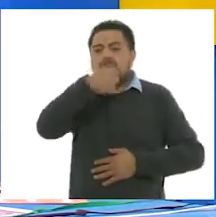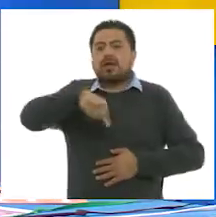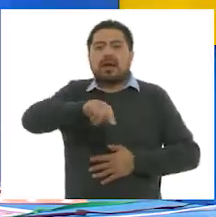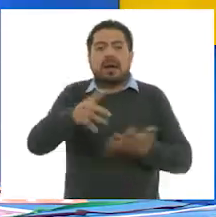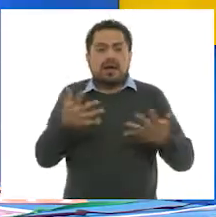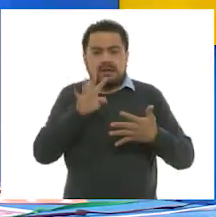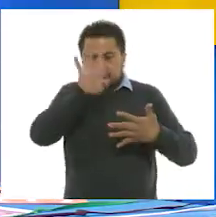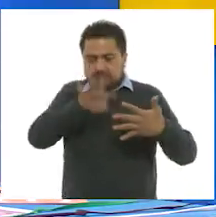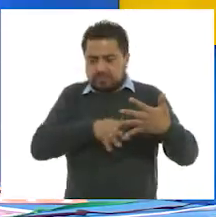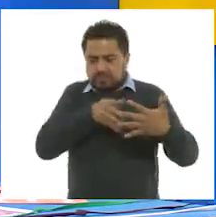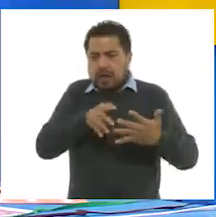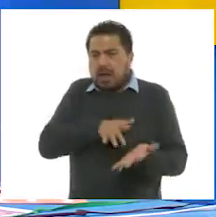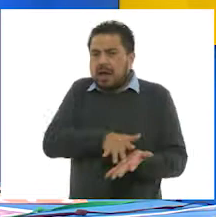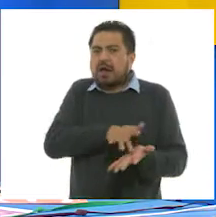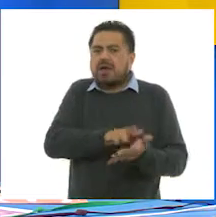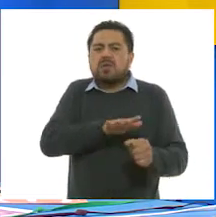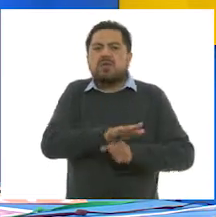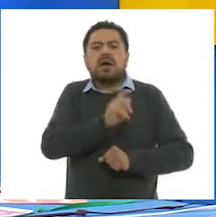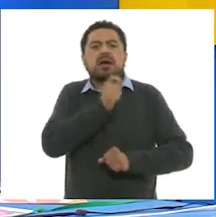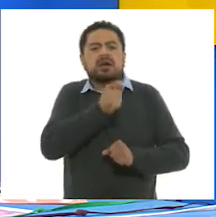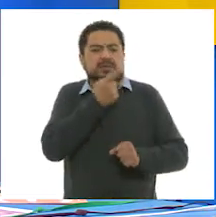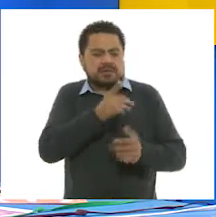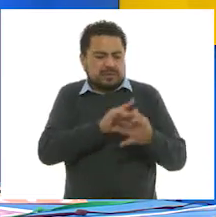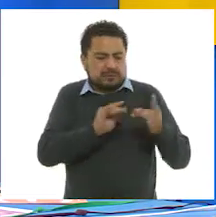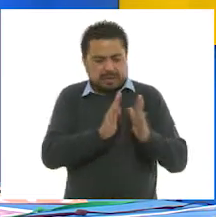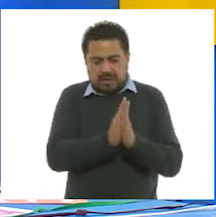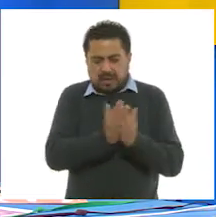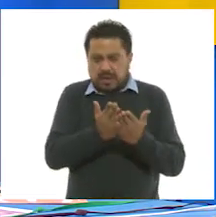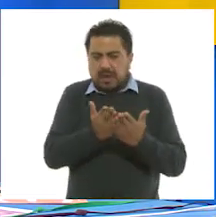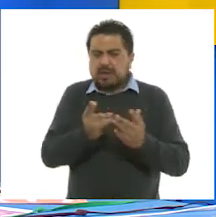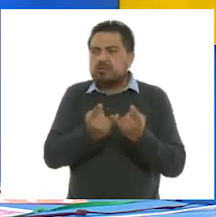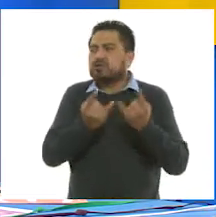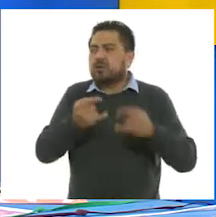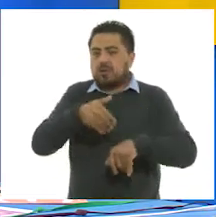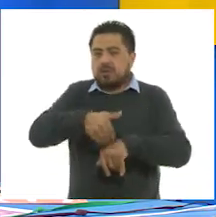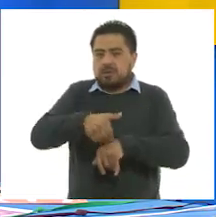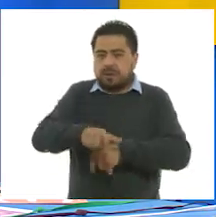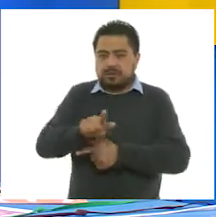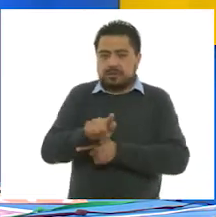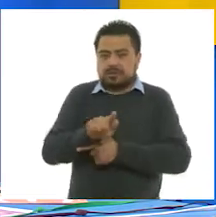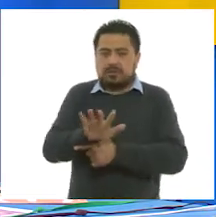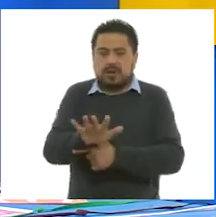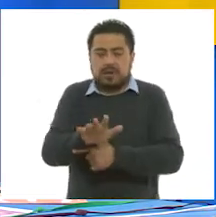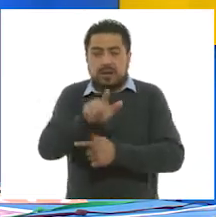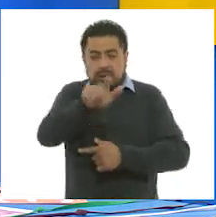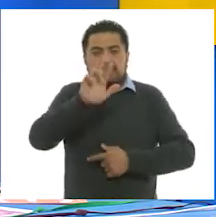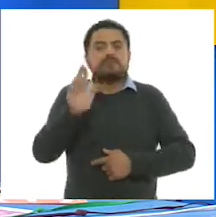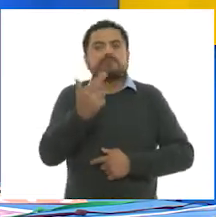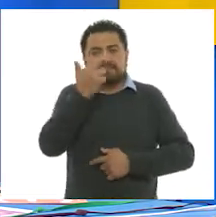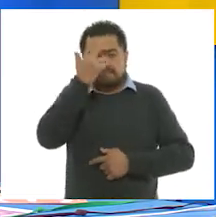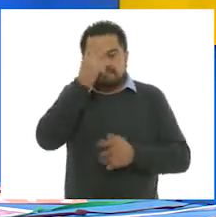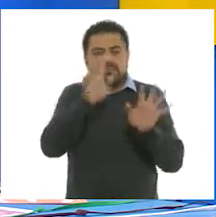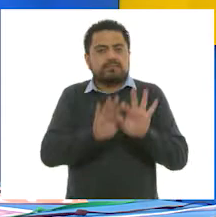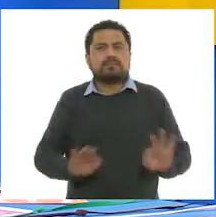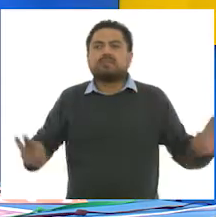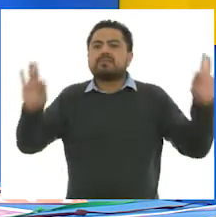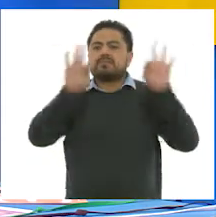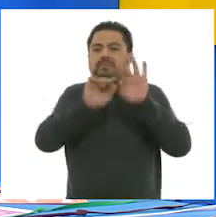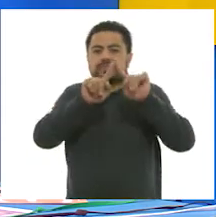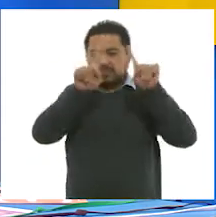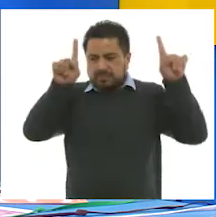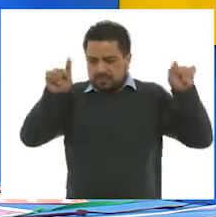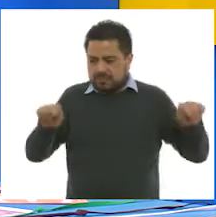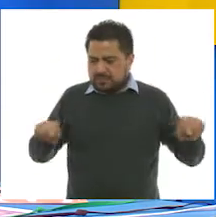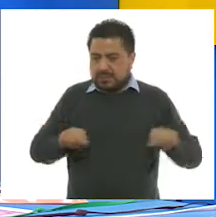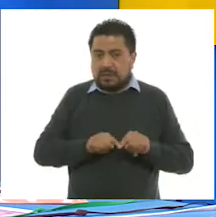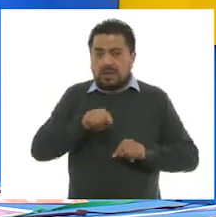este cuadro, apóyense en lo que dice su libro de historia en la página 75. Recuerden que lo importante del cuadro